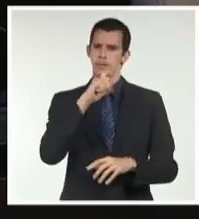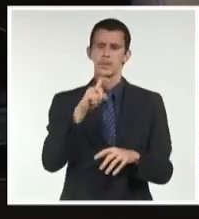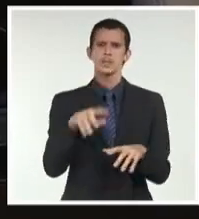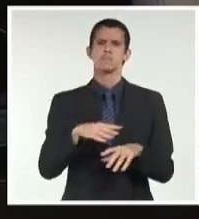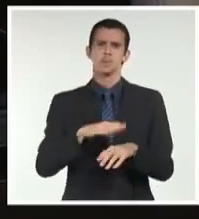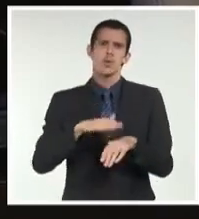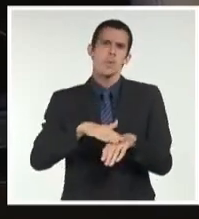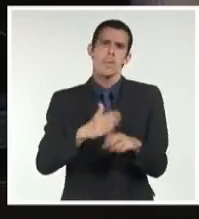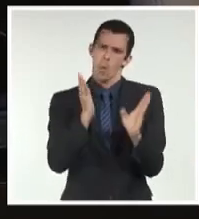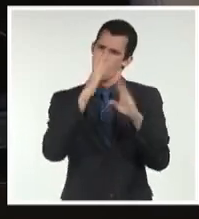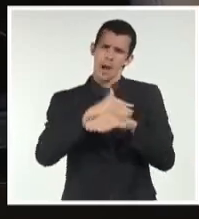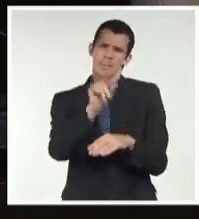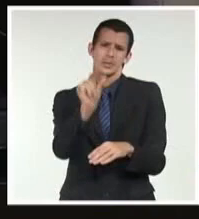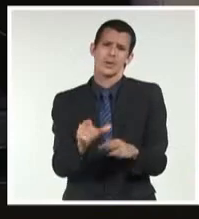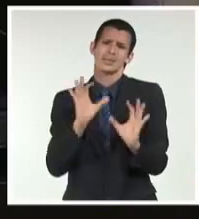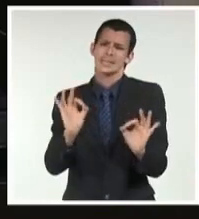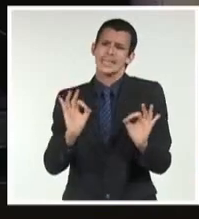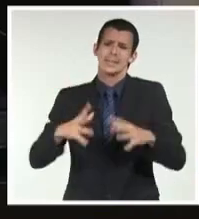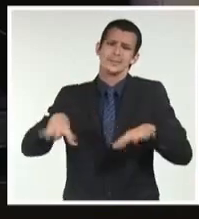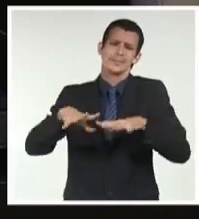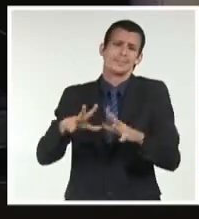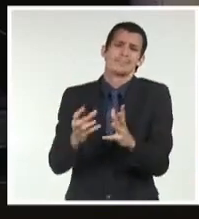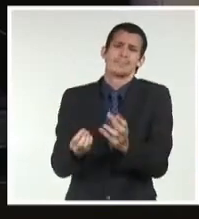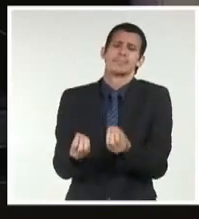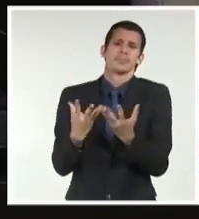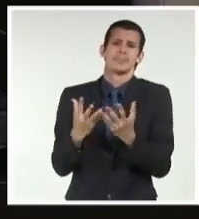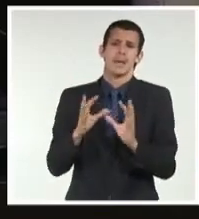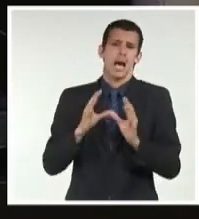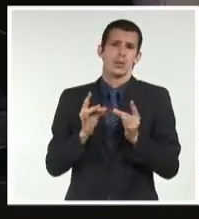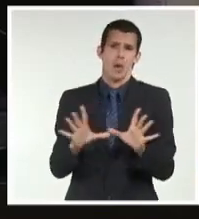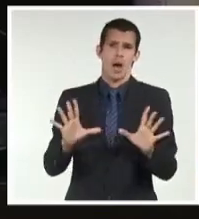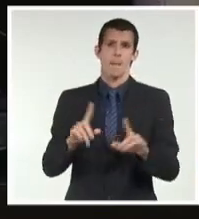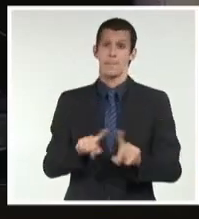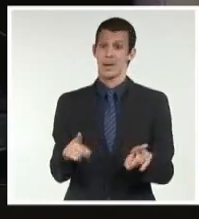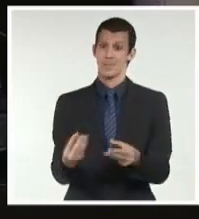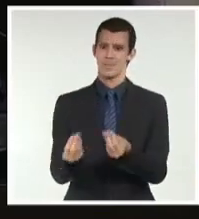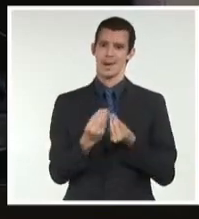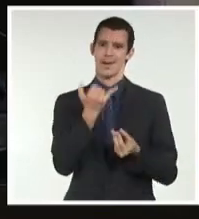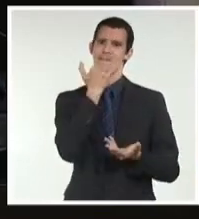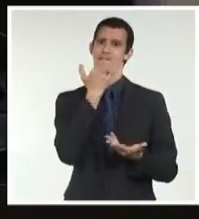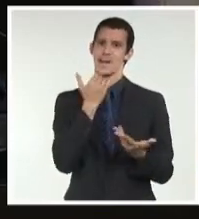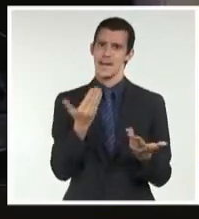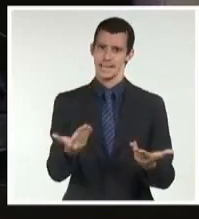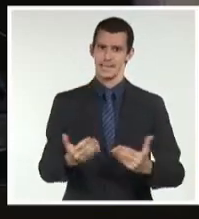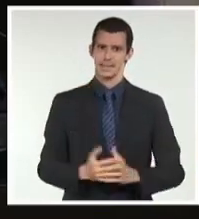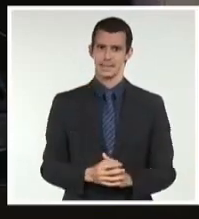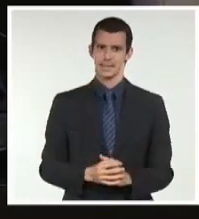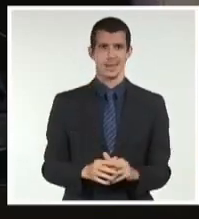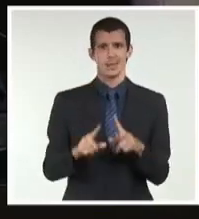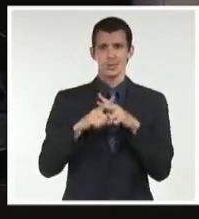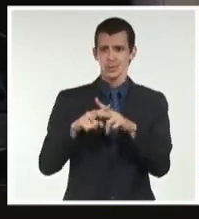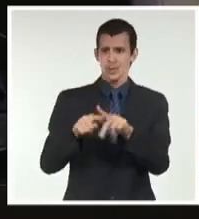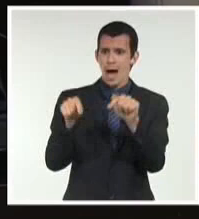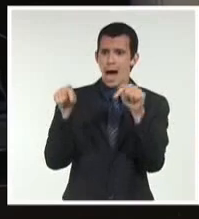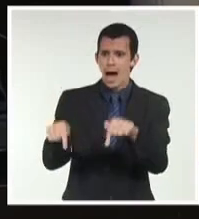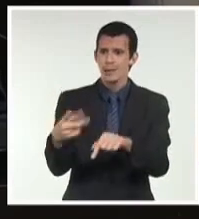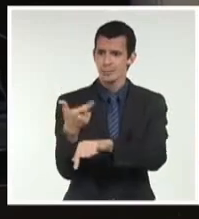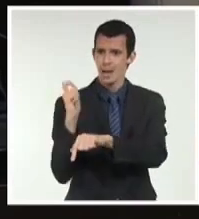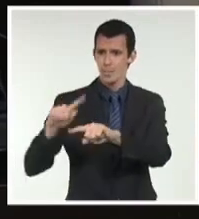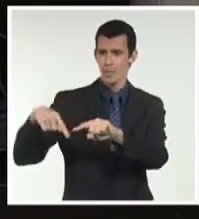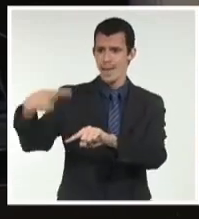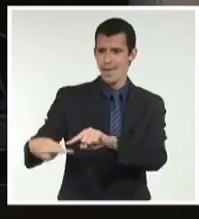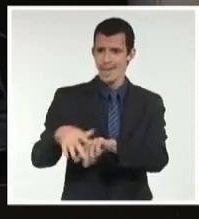que ocurren en un momento determinado y que se involucran con esto y que no tienen solución inmediata. De esas 3 plantas hay